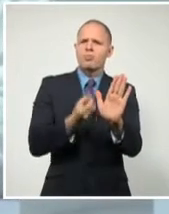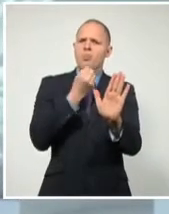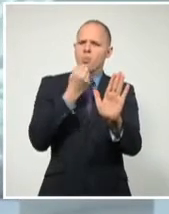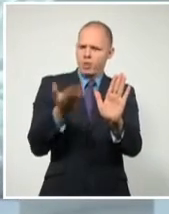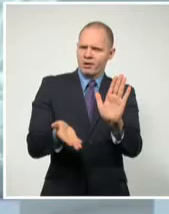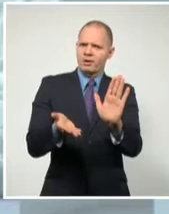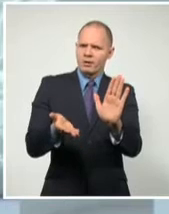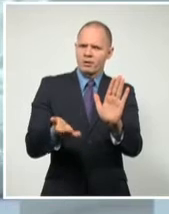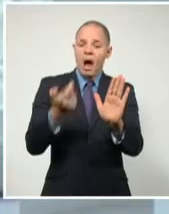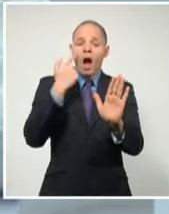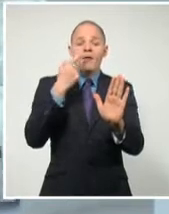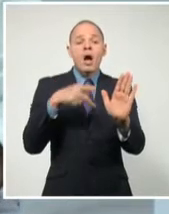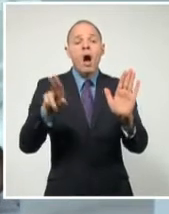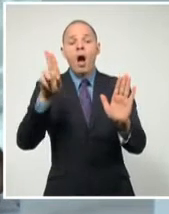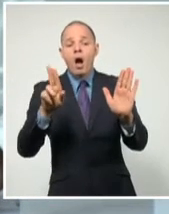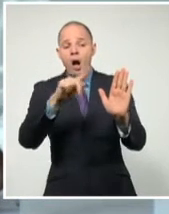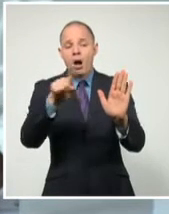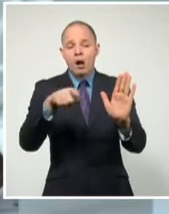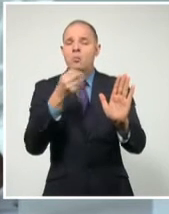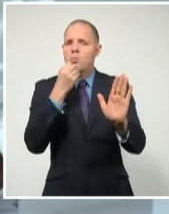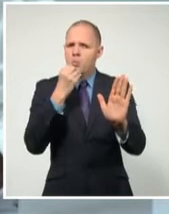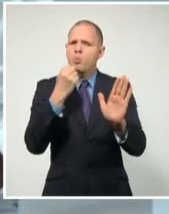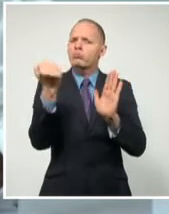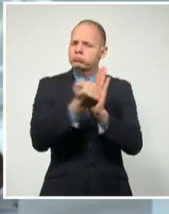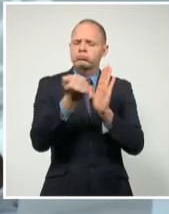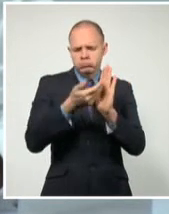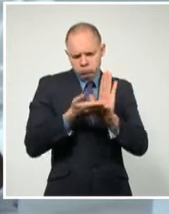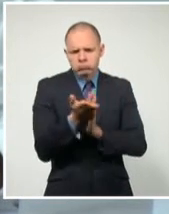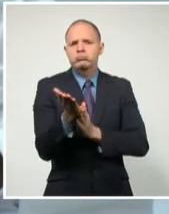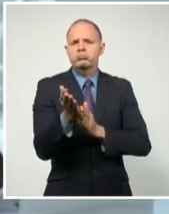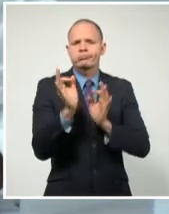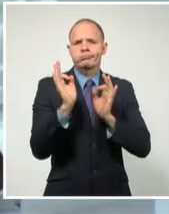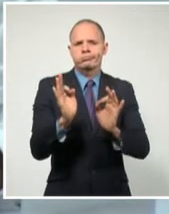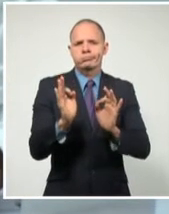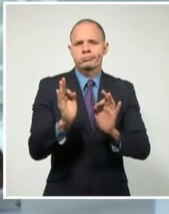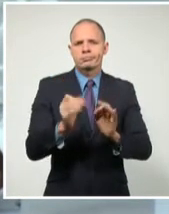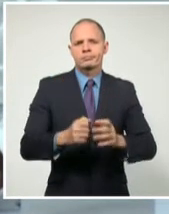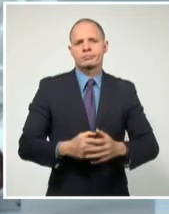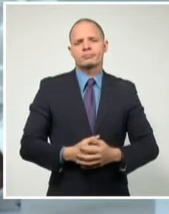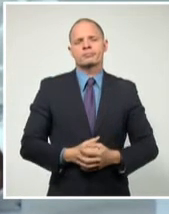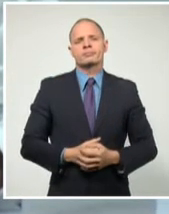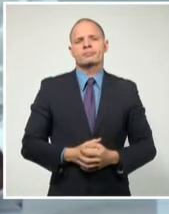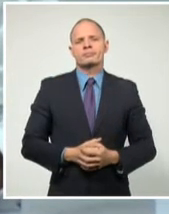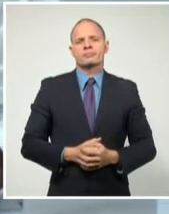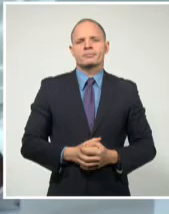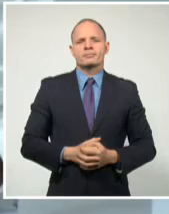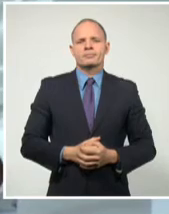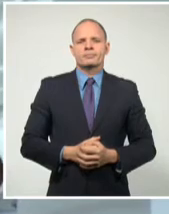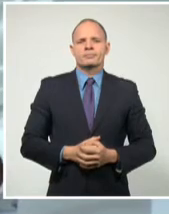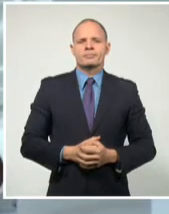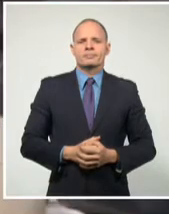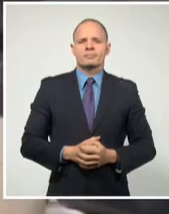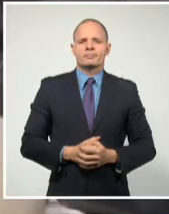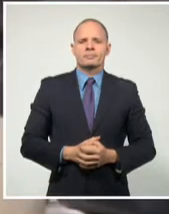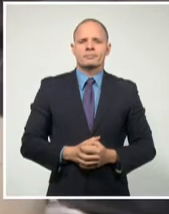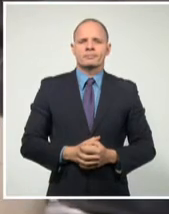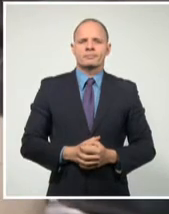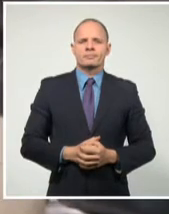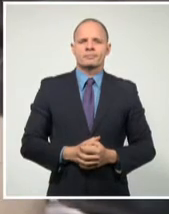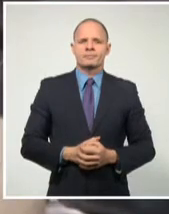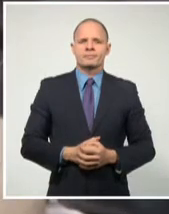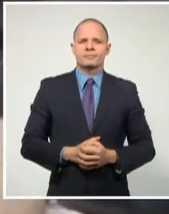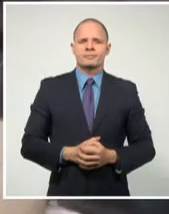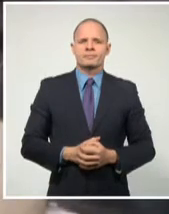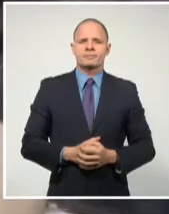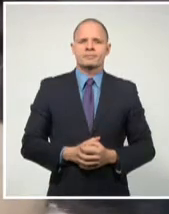robusta y que nos permita trabajar en el desarrollo económico y social del país. Para